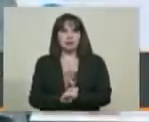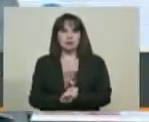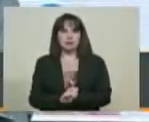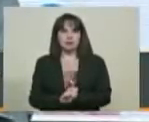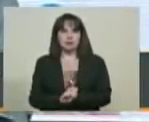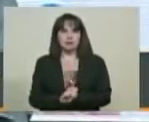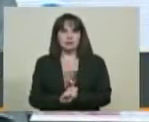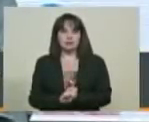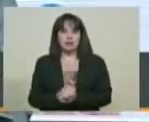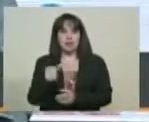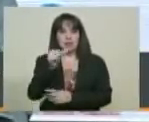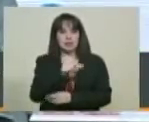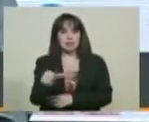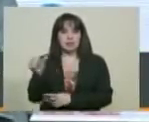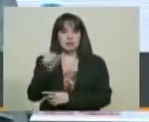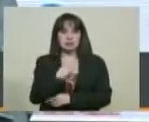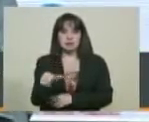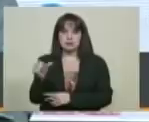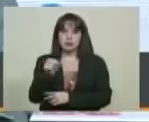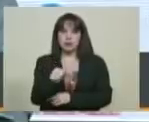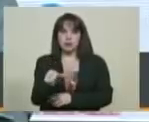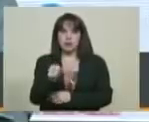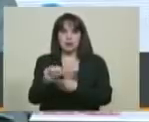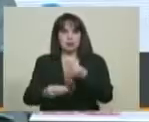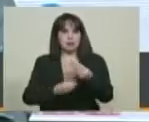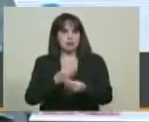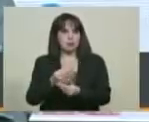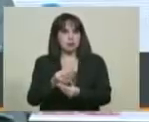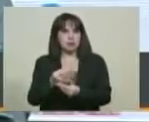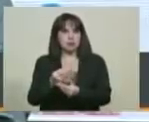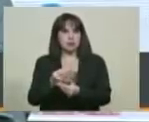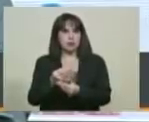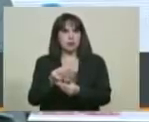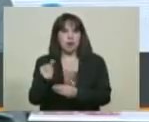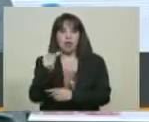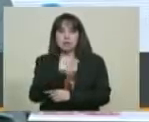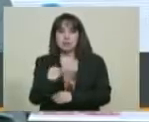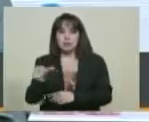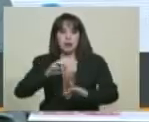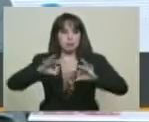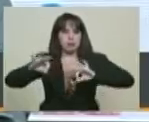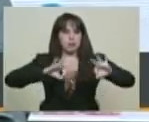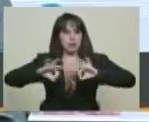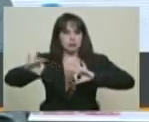Esta semana estamos en la semana de preparación